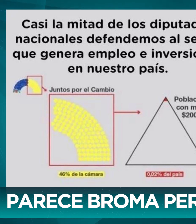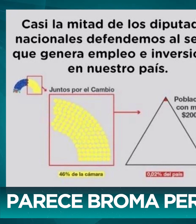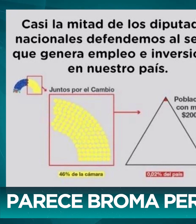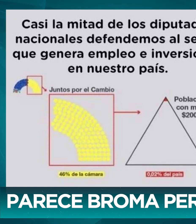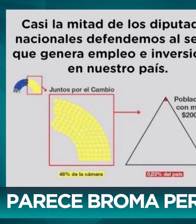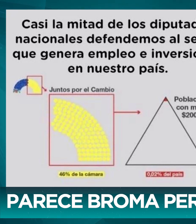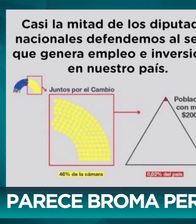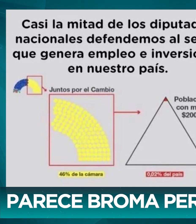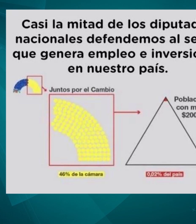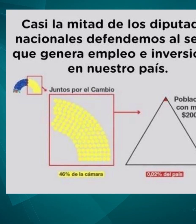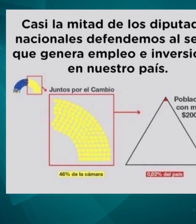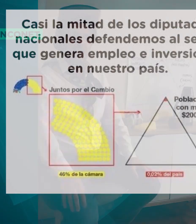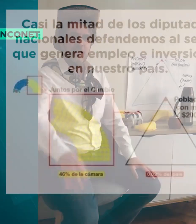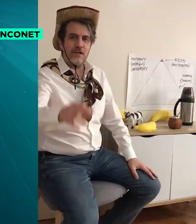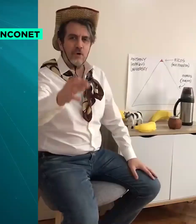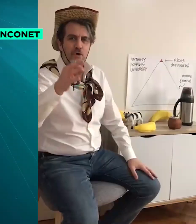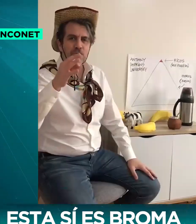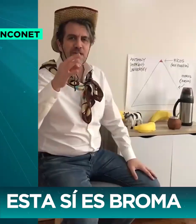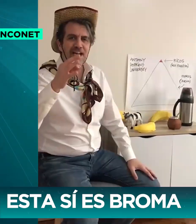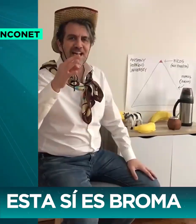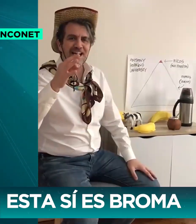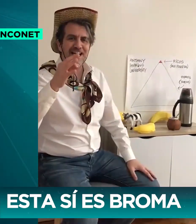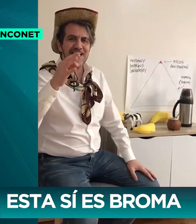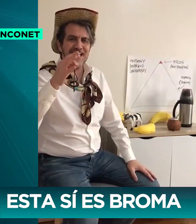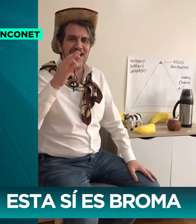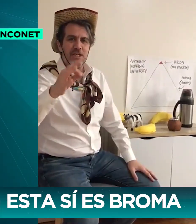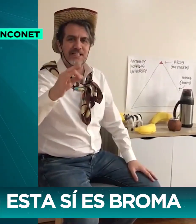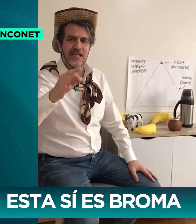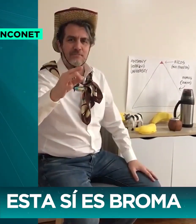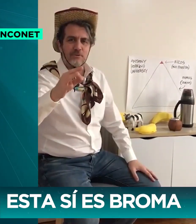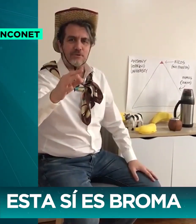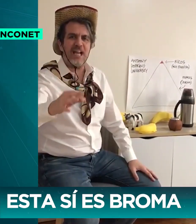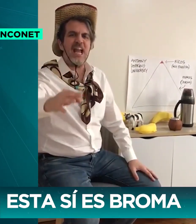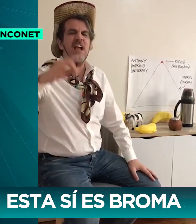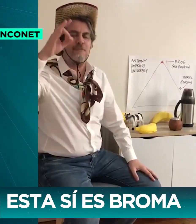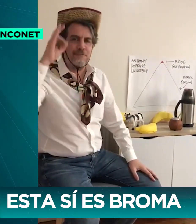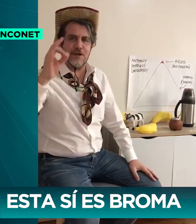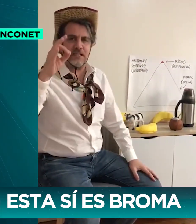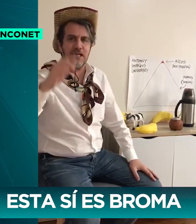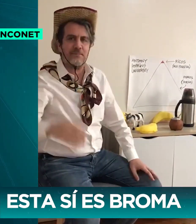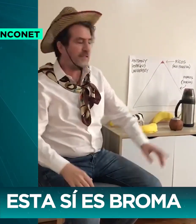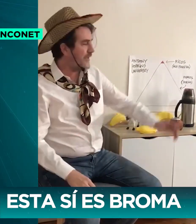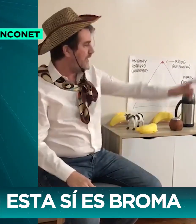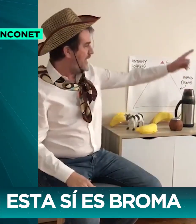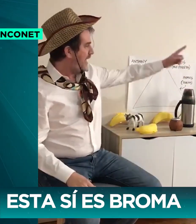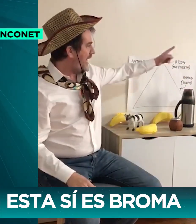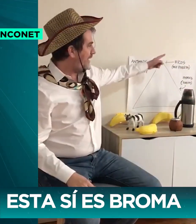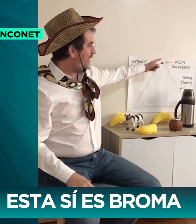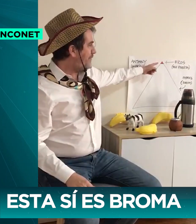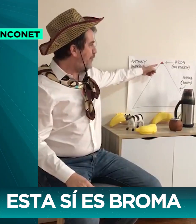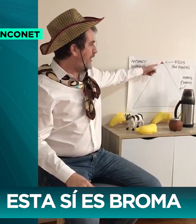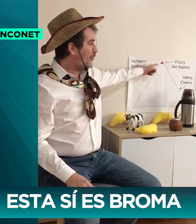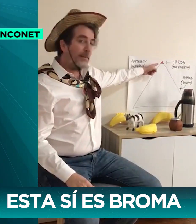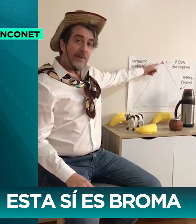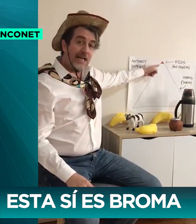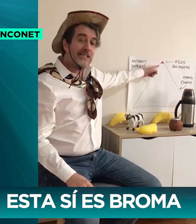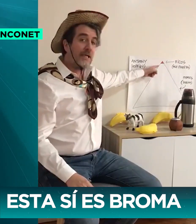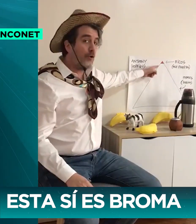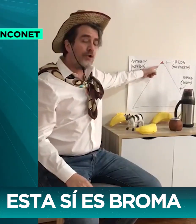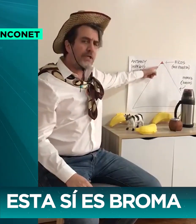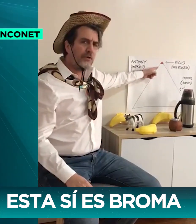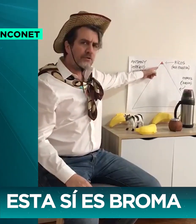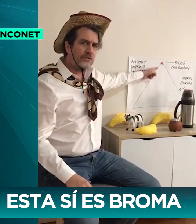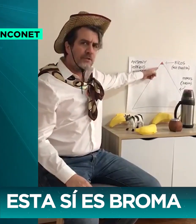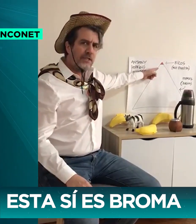ayer, que hacía Rinconel, mirá. Desde los Contierra rechazamos enfáticamente este impuesto que penaliza